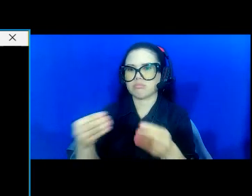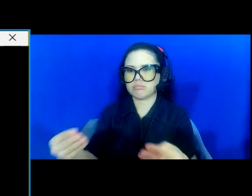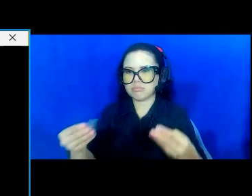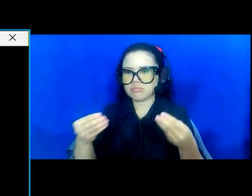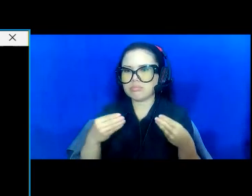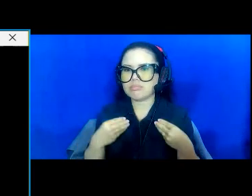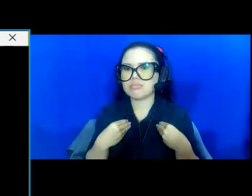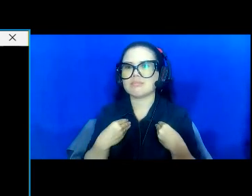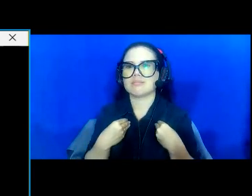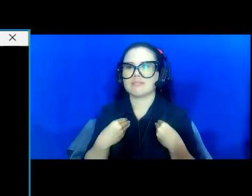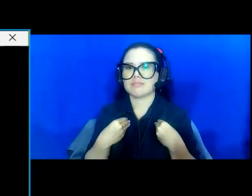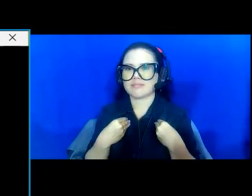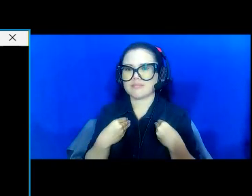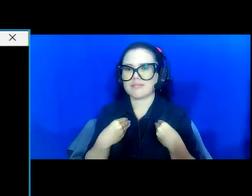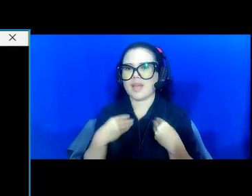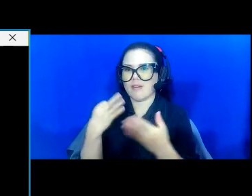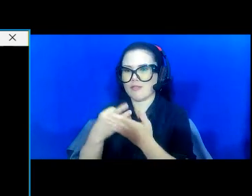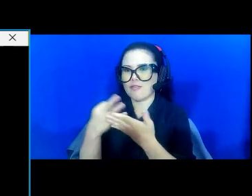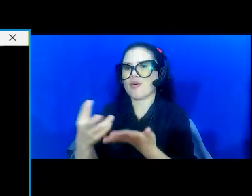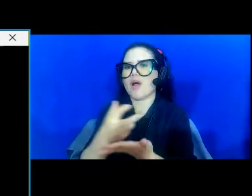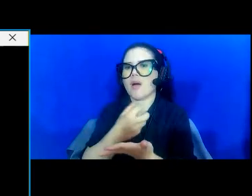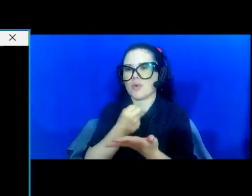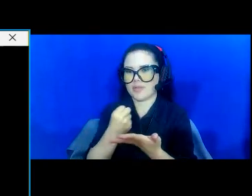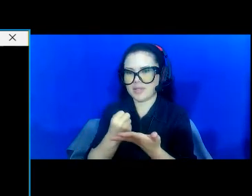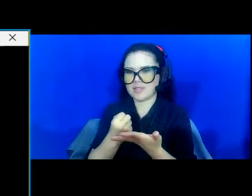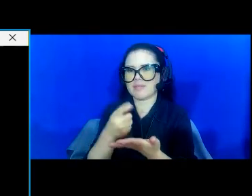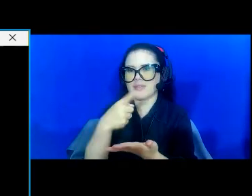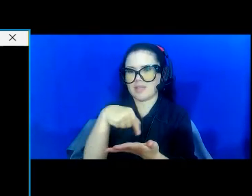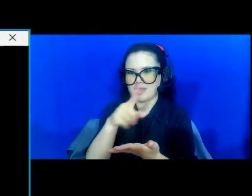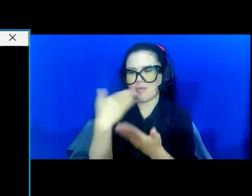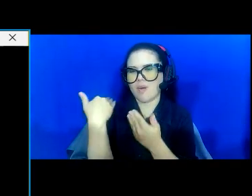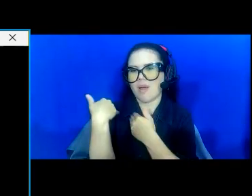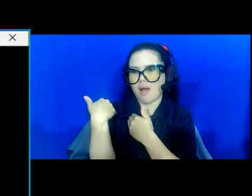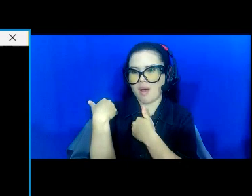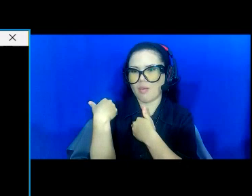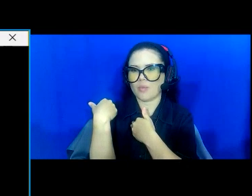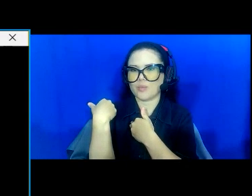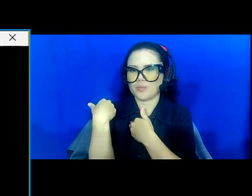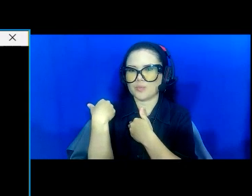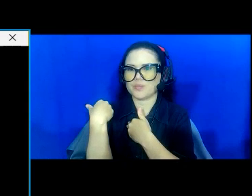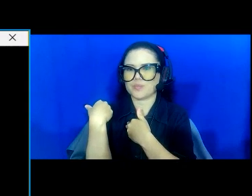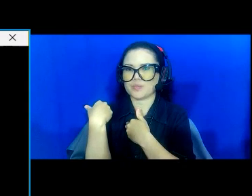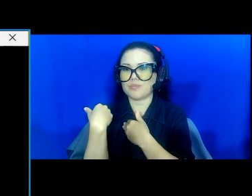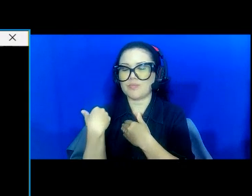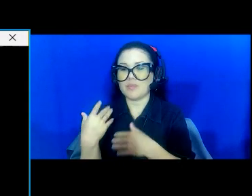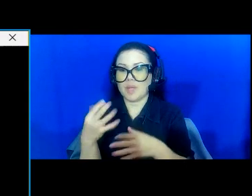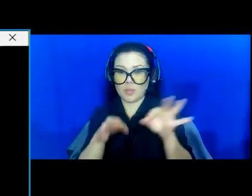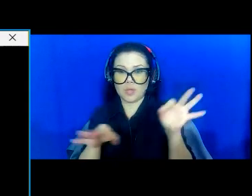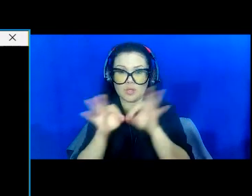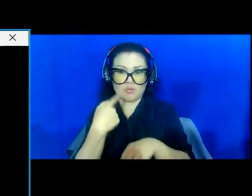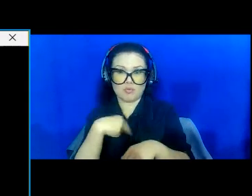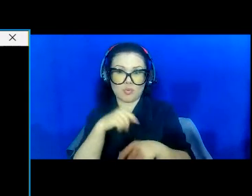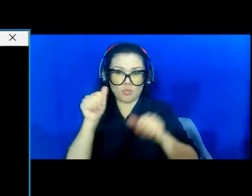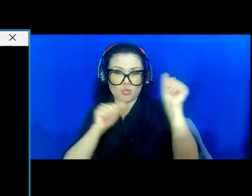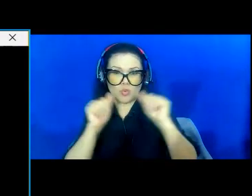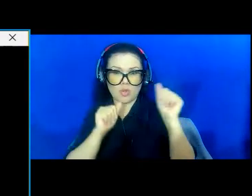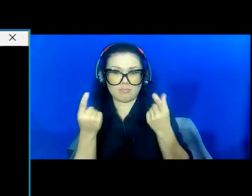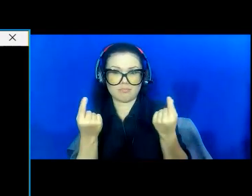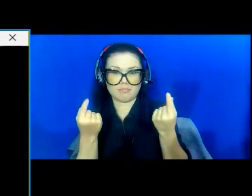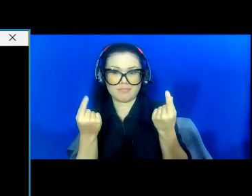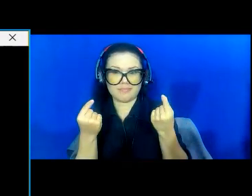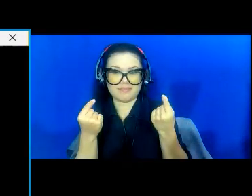¿verdad? Ellos son los que llega todo el dinero ahí y ellos son los que se encargan. Entonces, importante, nosotros cuando tenemos dudas, escribimos al administrador. Se puede hacer